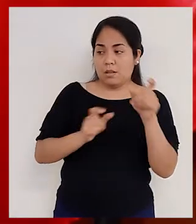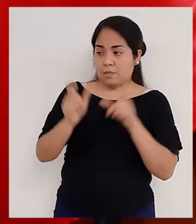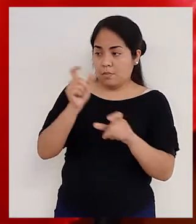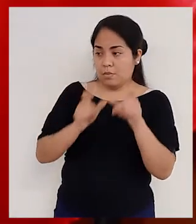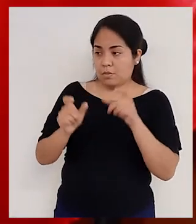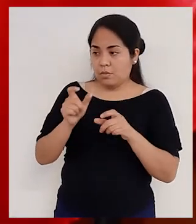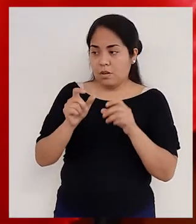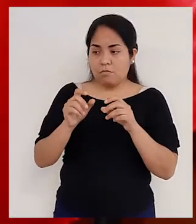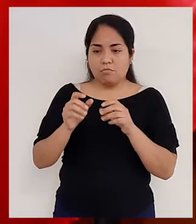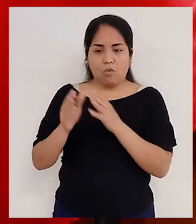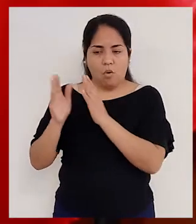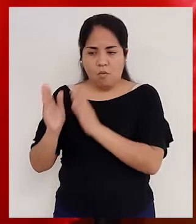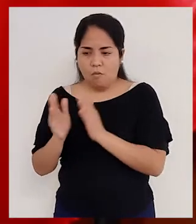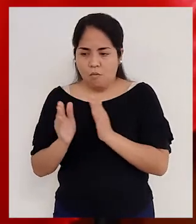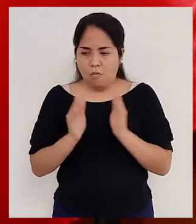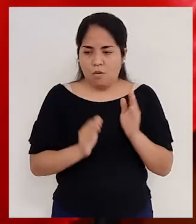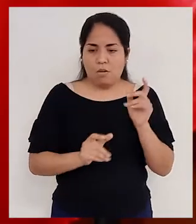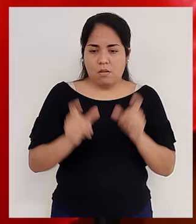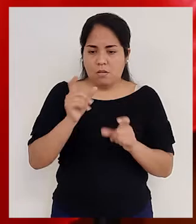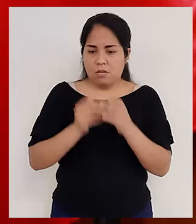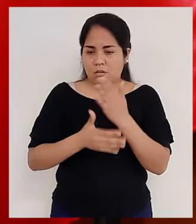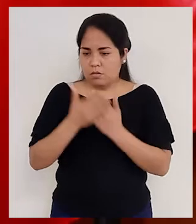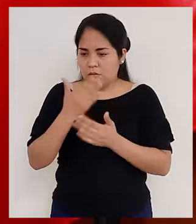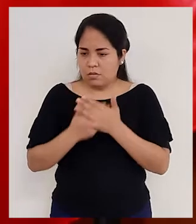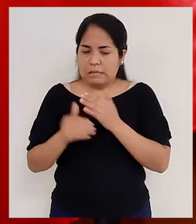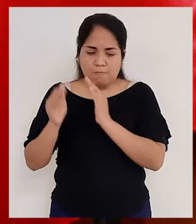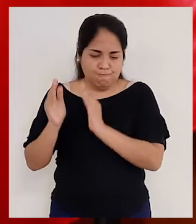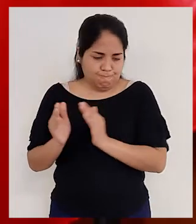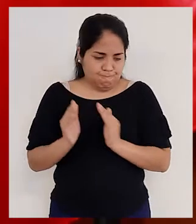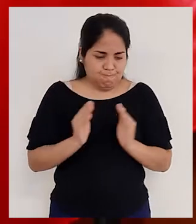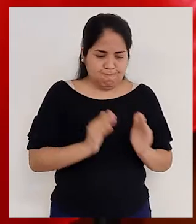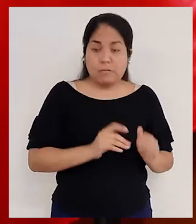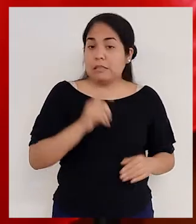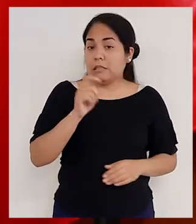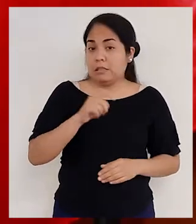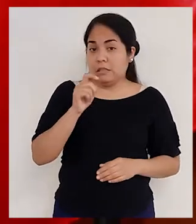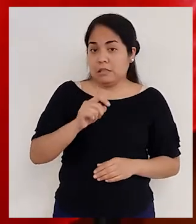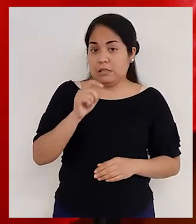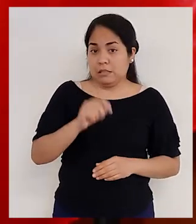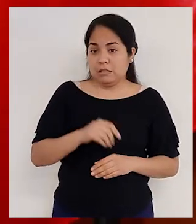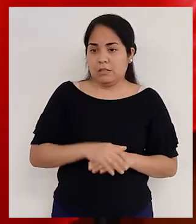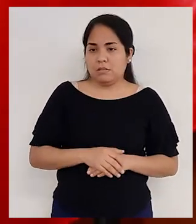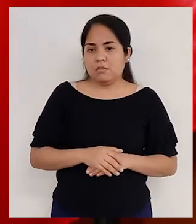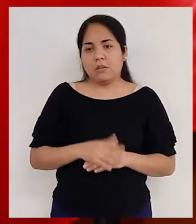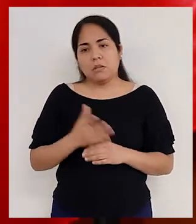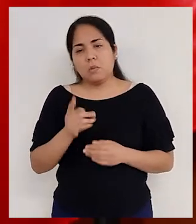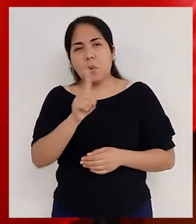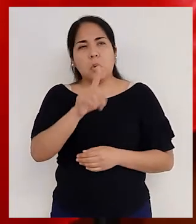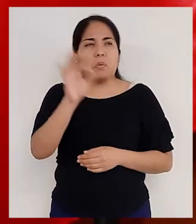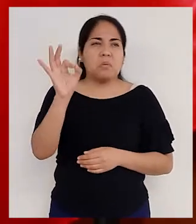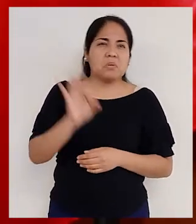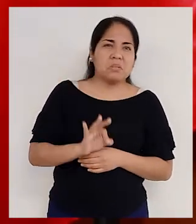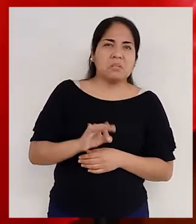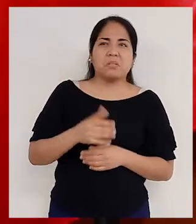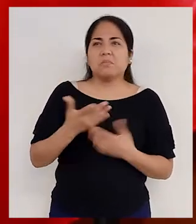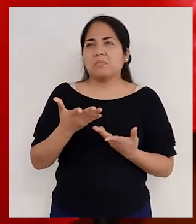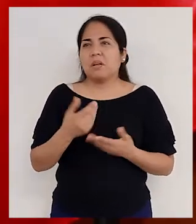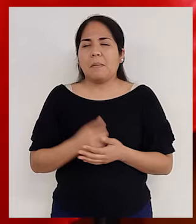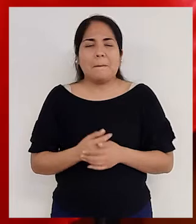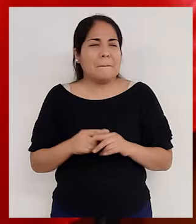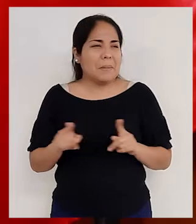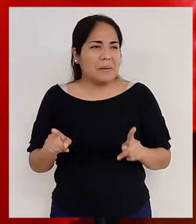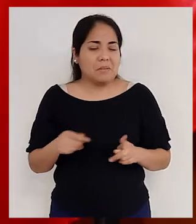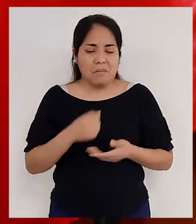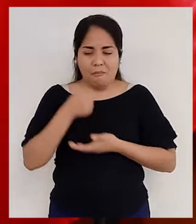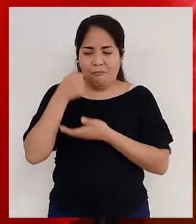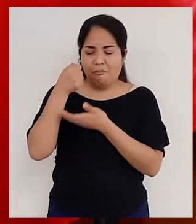la sociedad civil debe organizarse, las personas con discapacidad deben organizarse, porque siempre hablamos del 0.5%, del